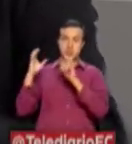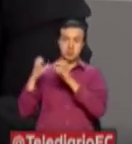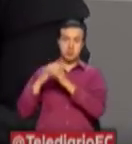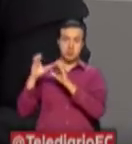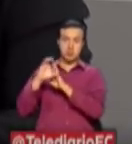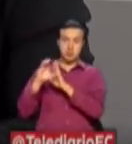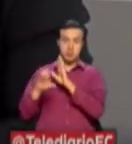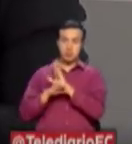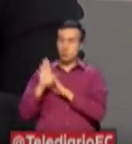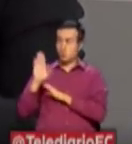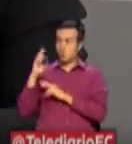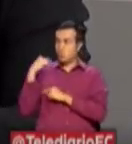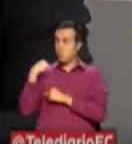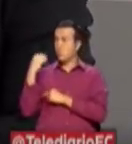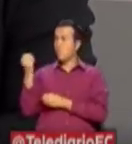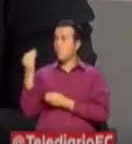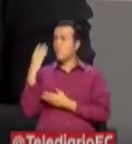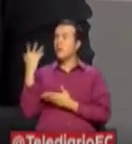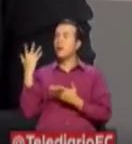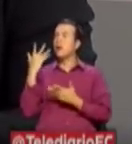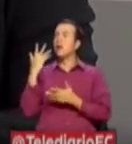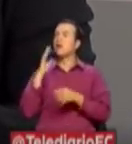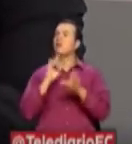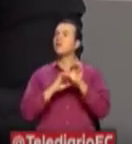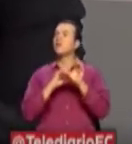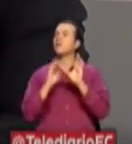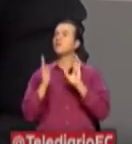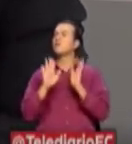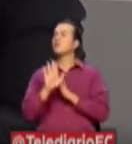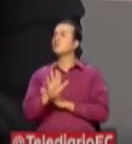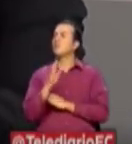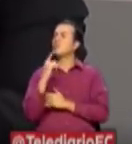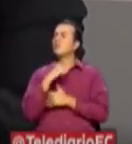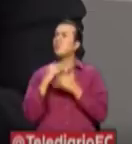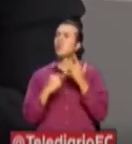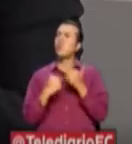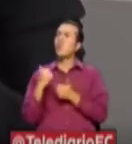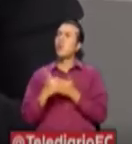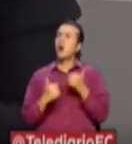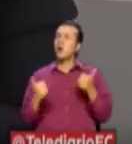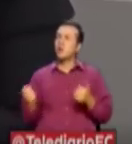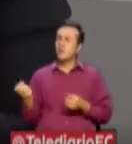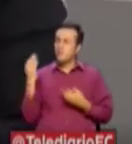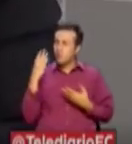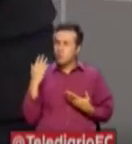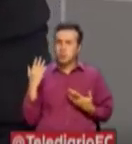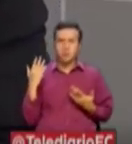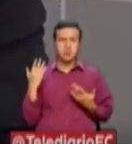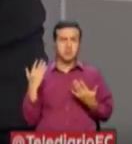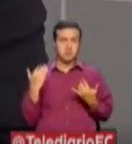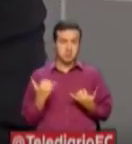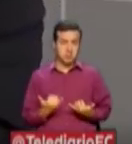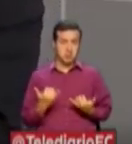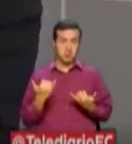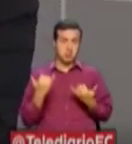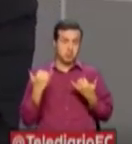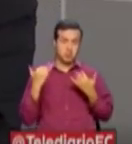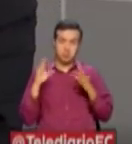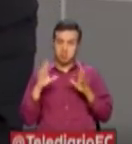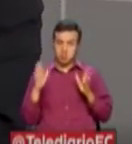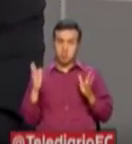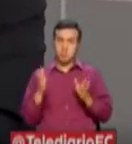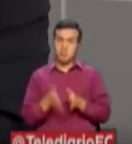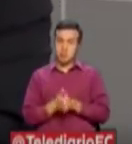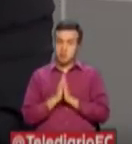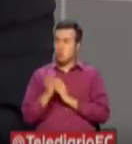defina cuáles son los alcances dirime en este aspecto si no hay en este momento todavía una controversia pero es un